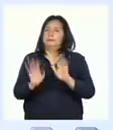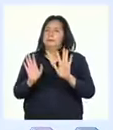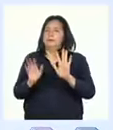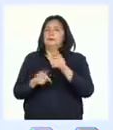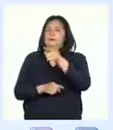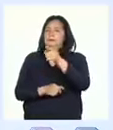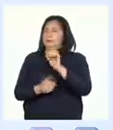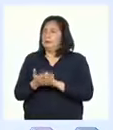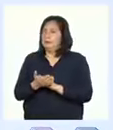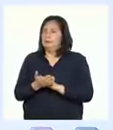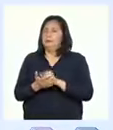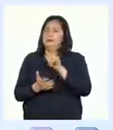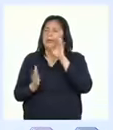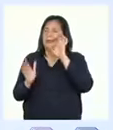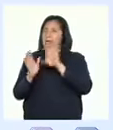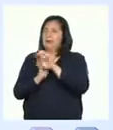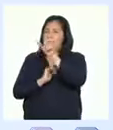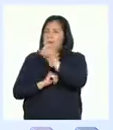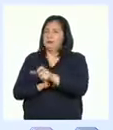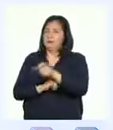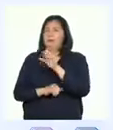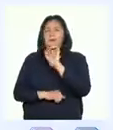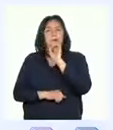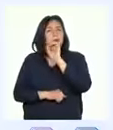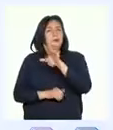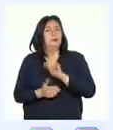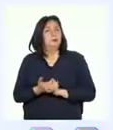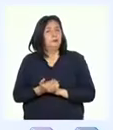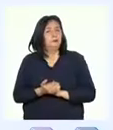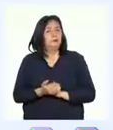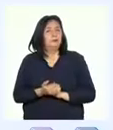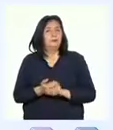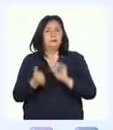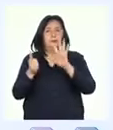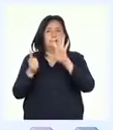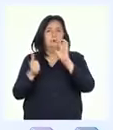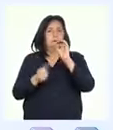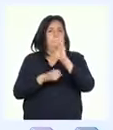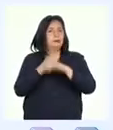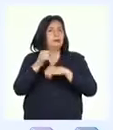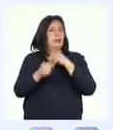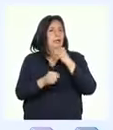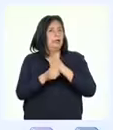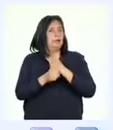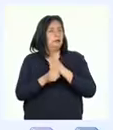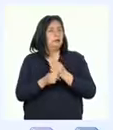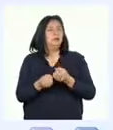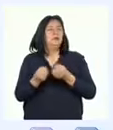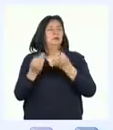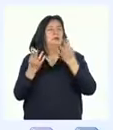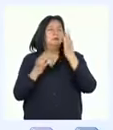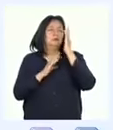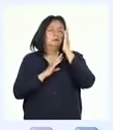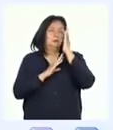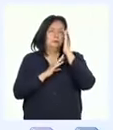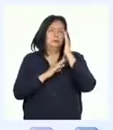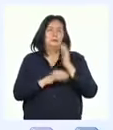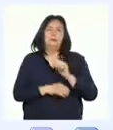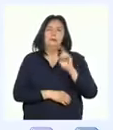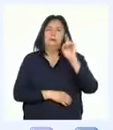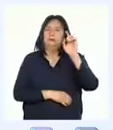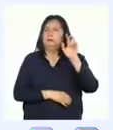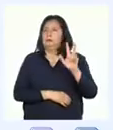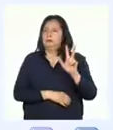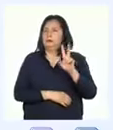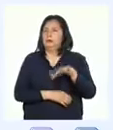la persona de nuestro ejemplo, podemos decir que en 60 años habrá dormido la